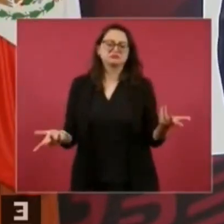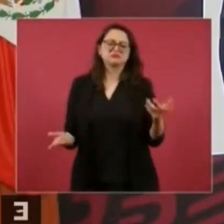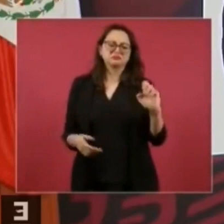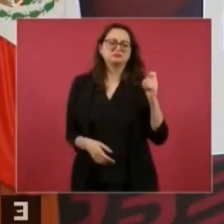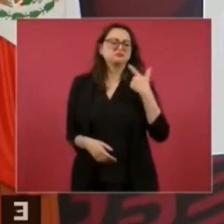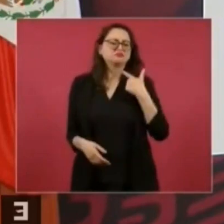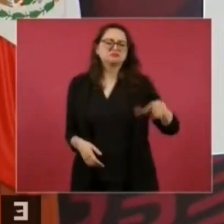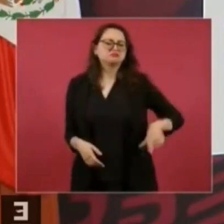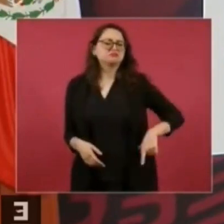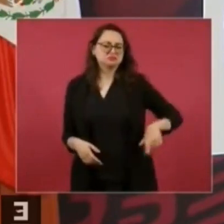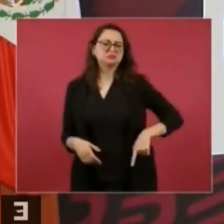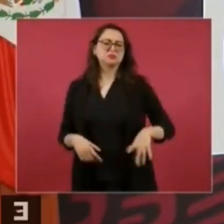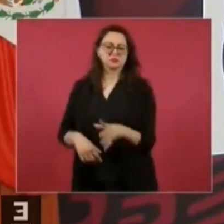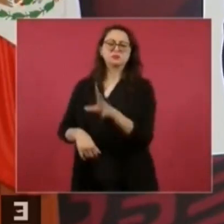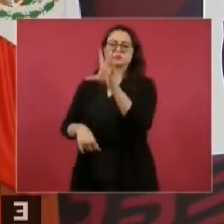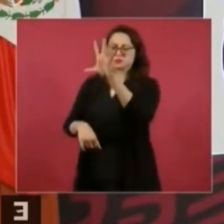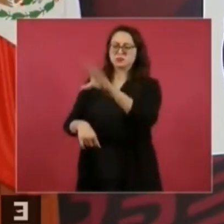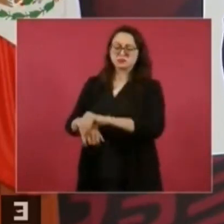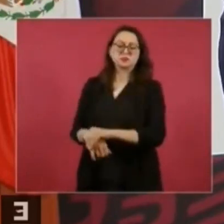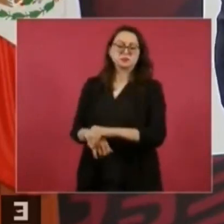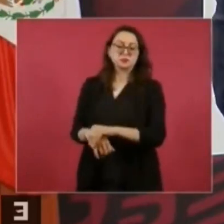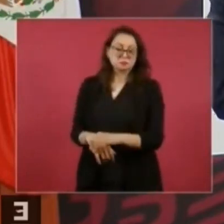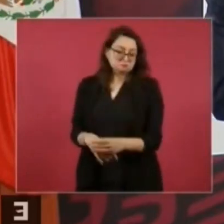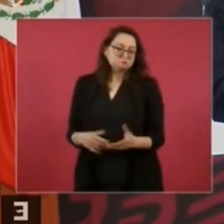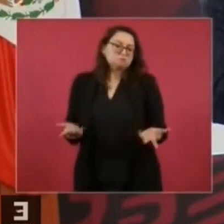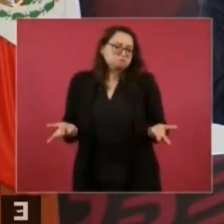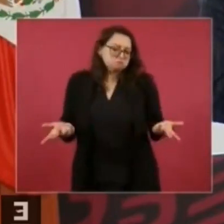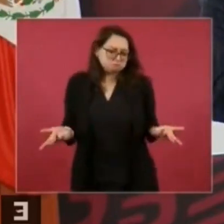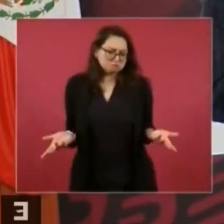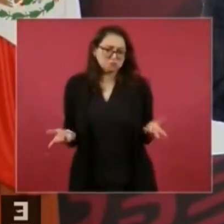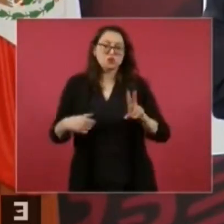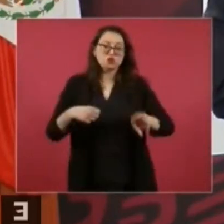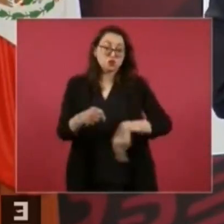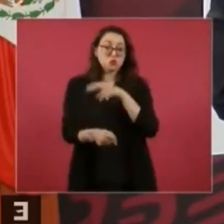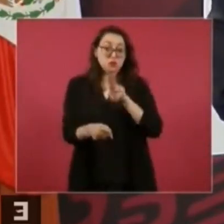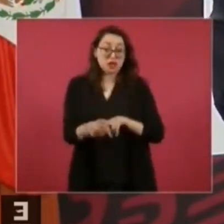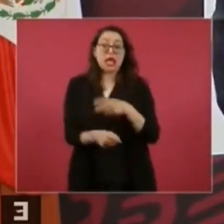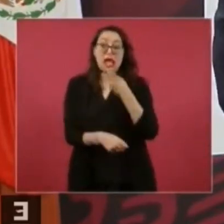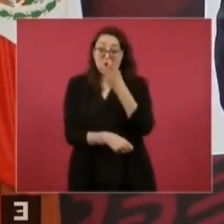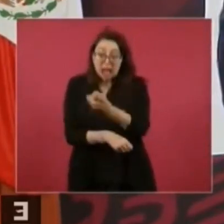Y a ello, a eso, le llaman democracia.